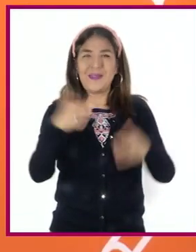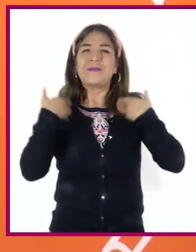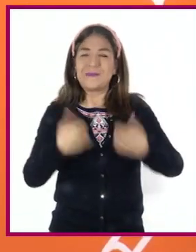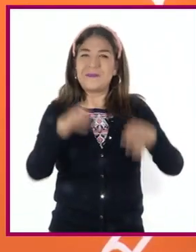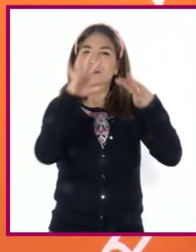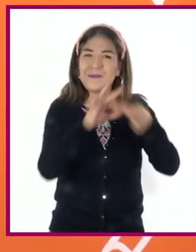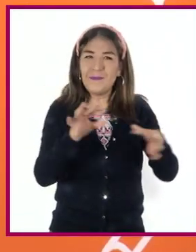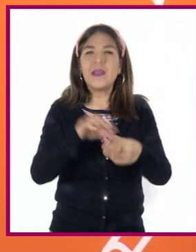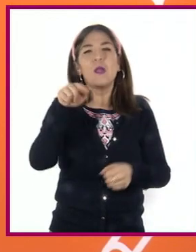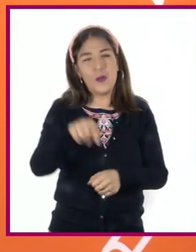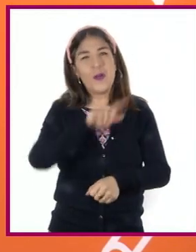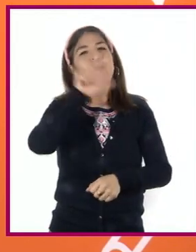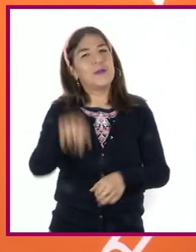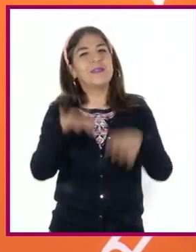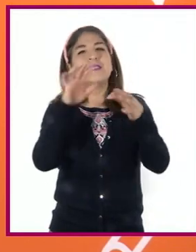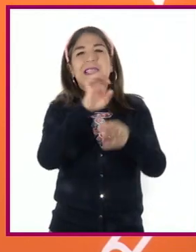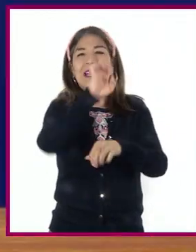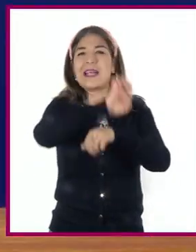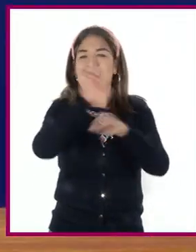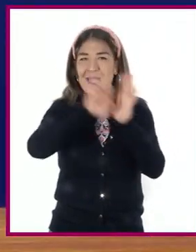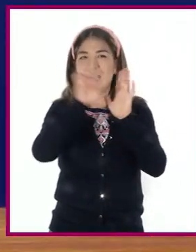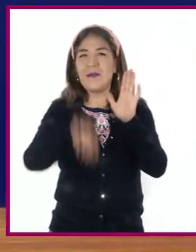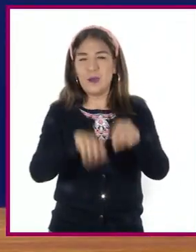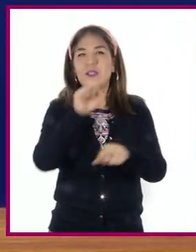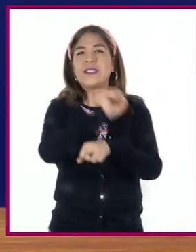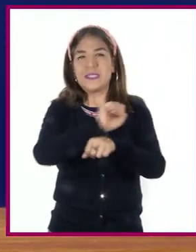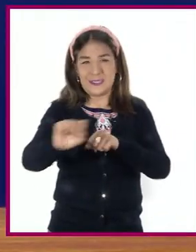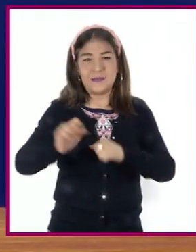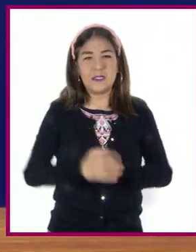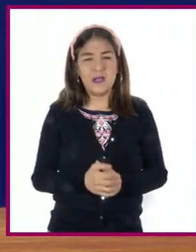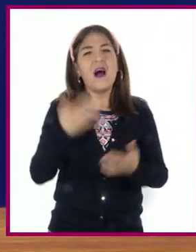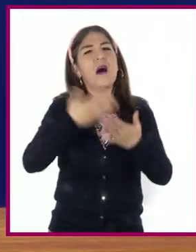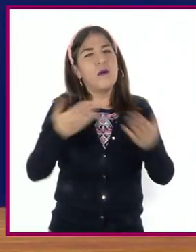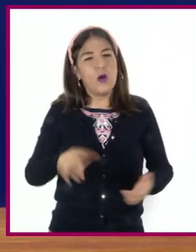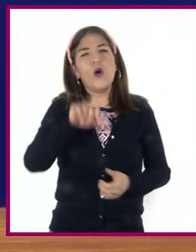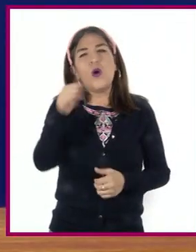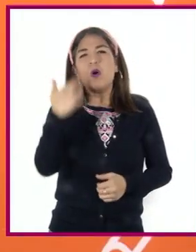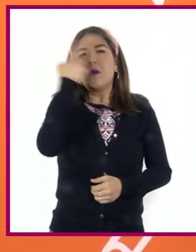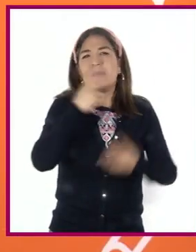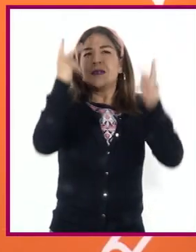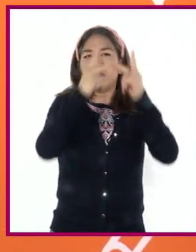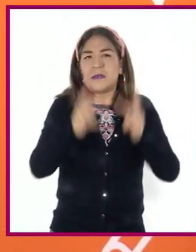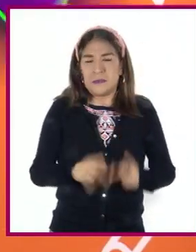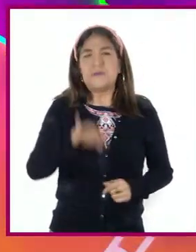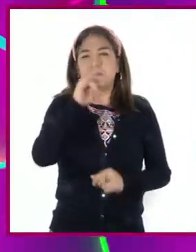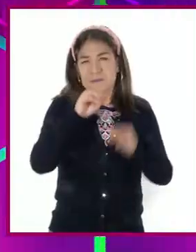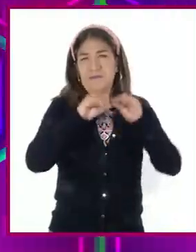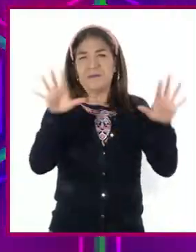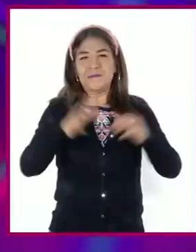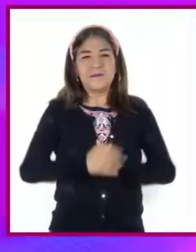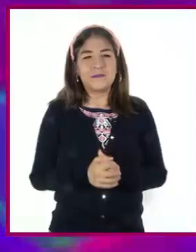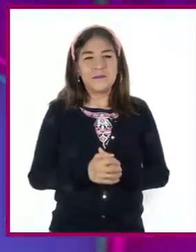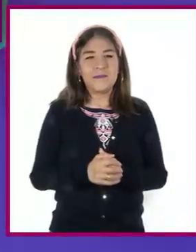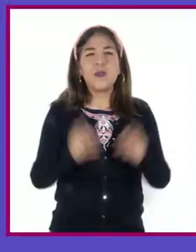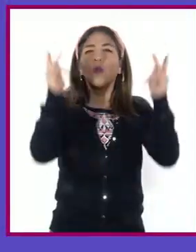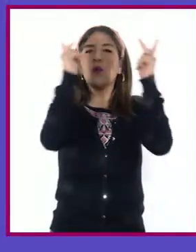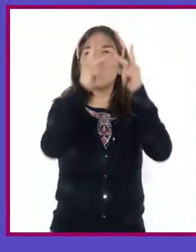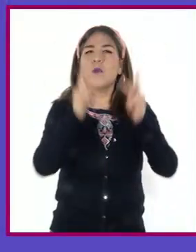boina gris y me producías tranquilidad, el autor la evoca como la boina y como el sentimiento que le